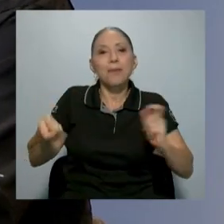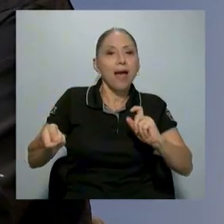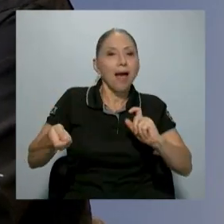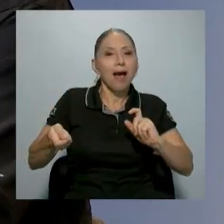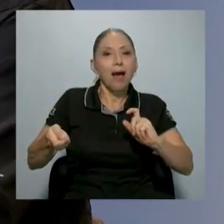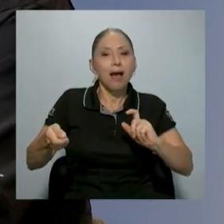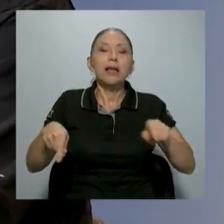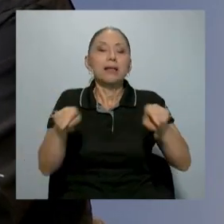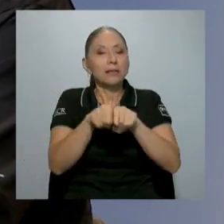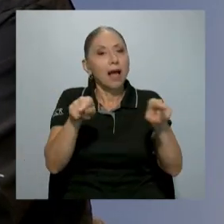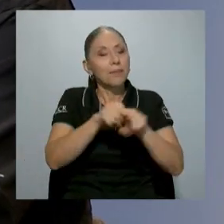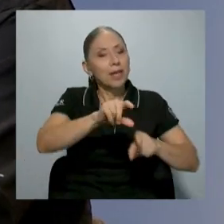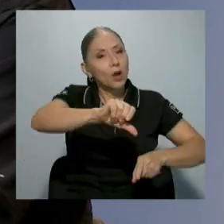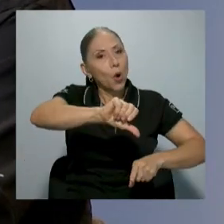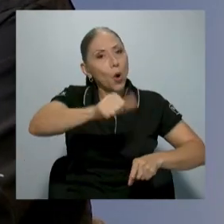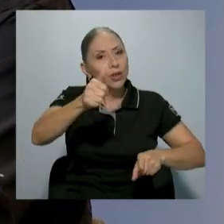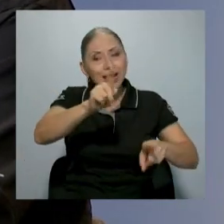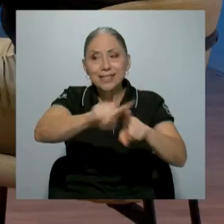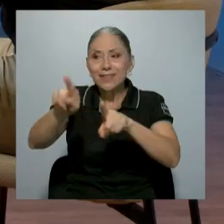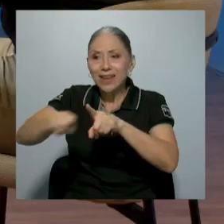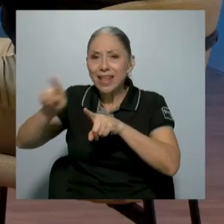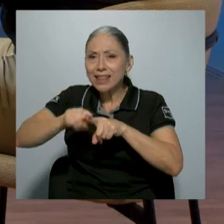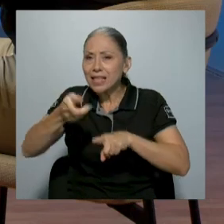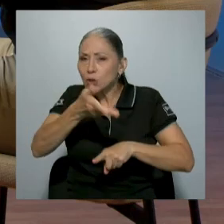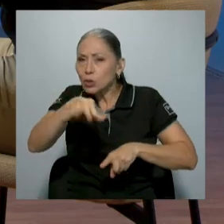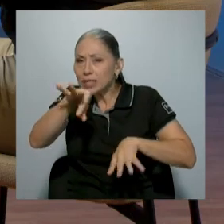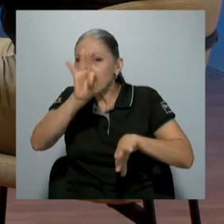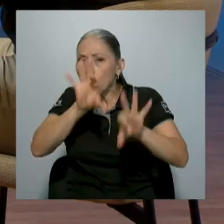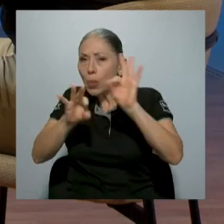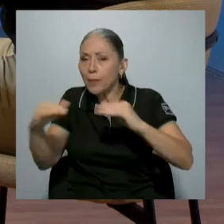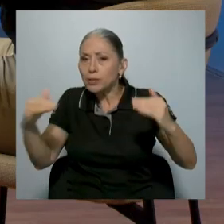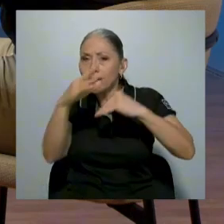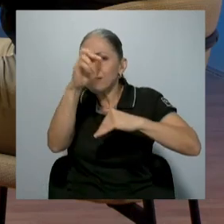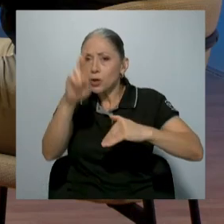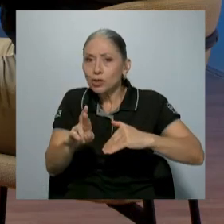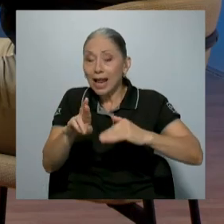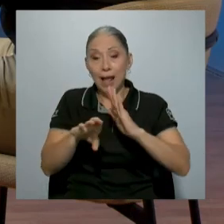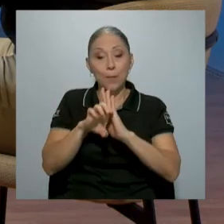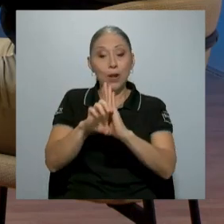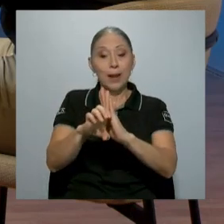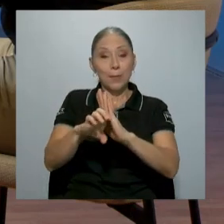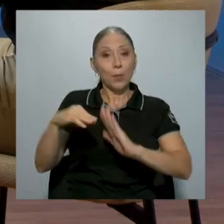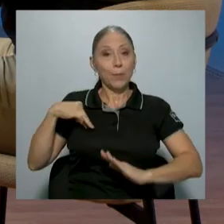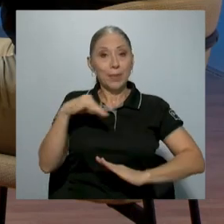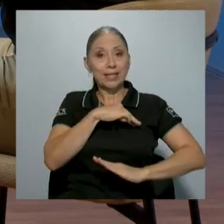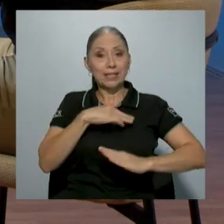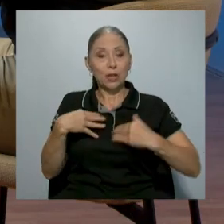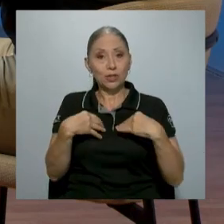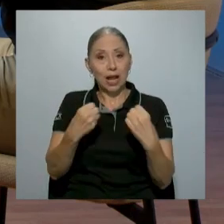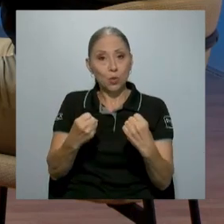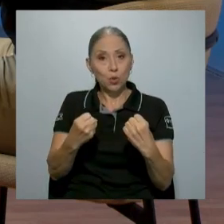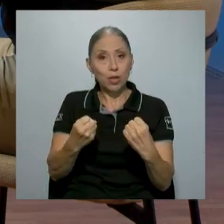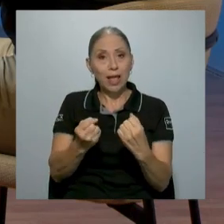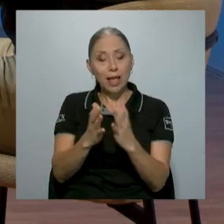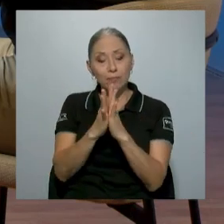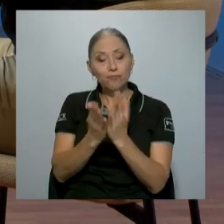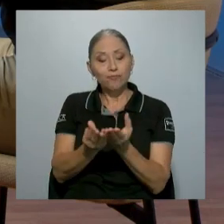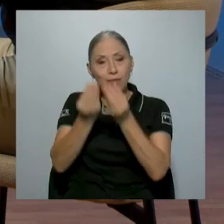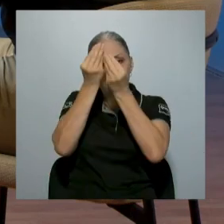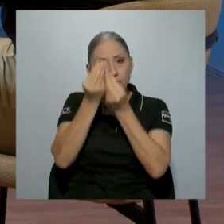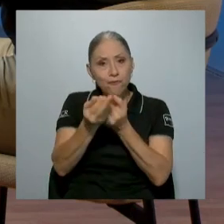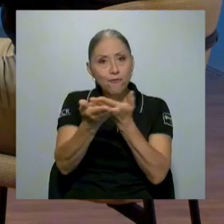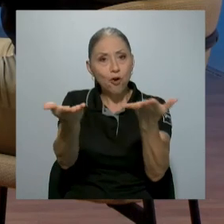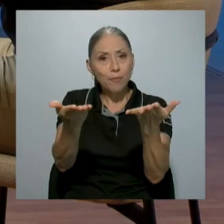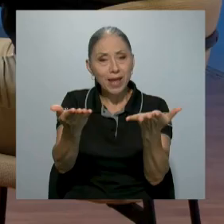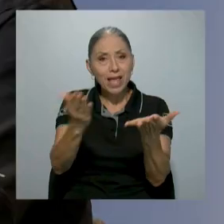valoraciones que hemos tenido a nivel nacional. Por ejemplo, hay un informe del Ministerio de Salud que nos alerta sobre todos los componentes